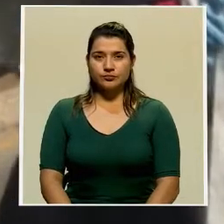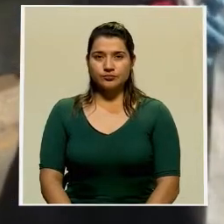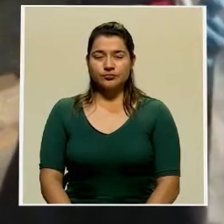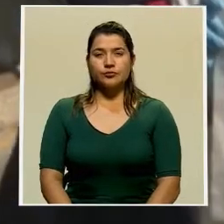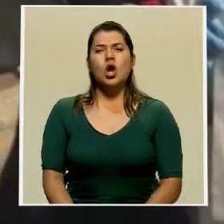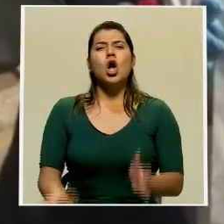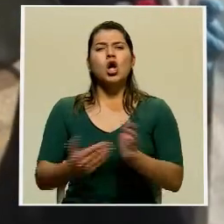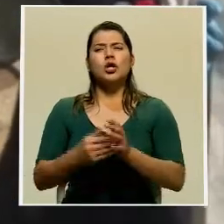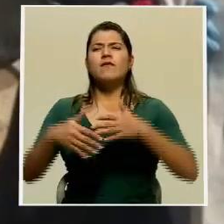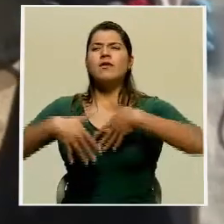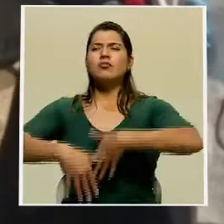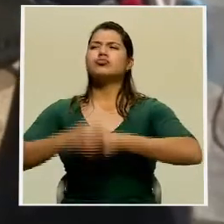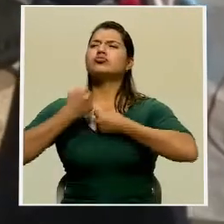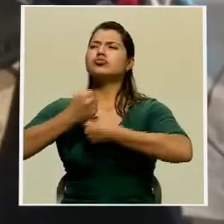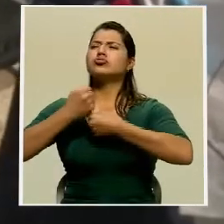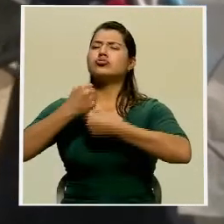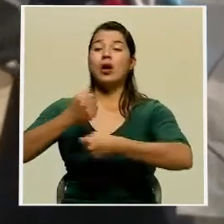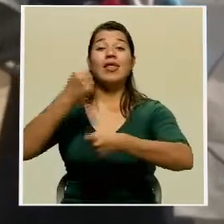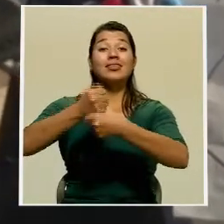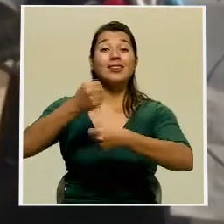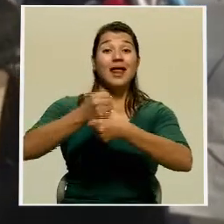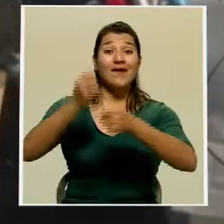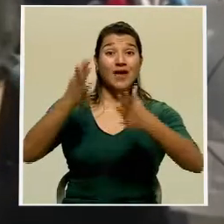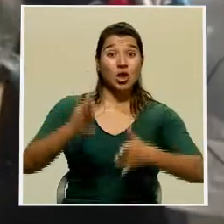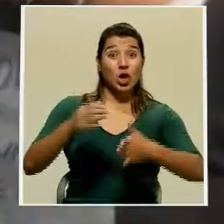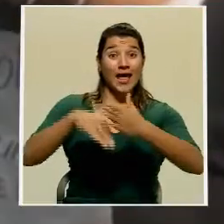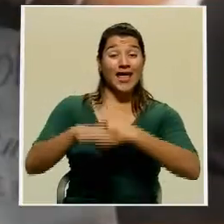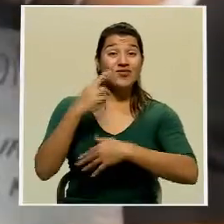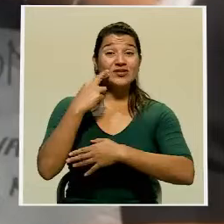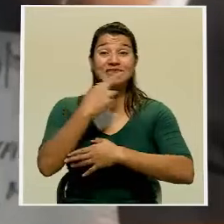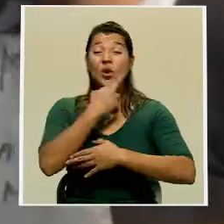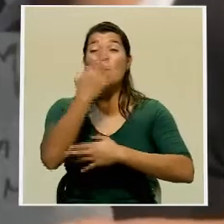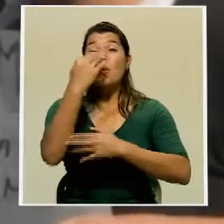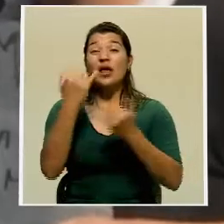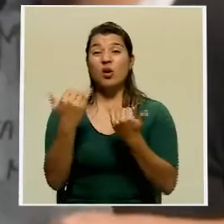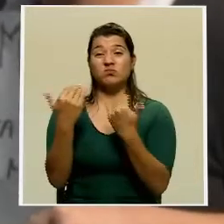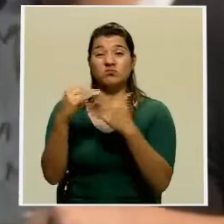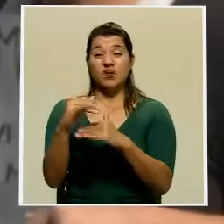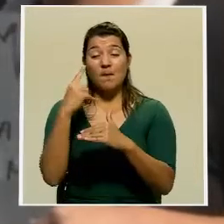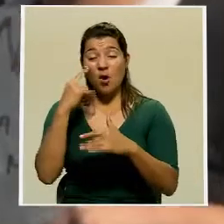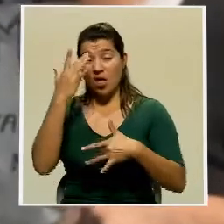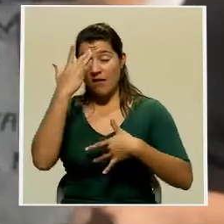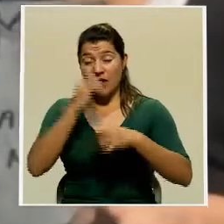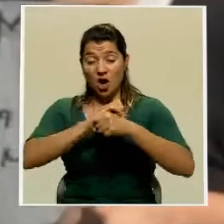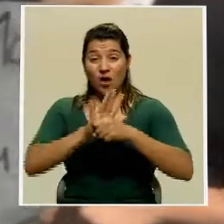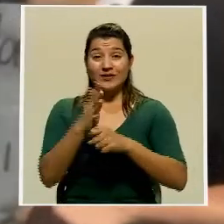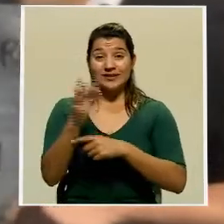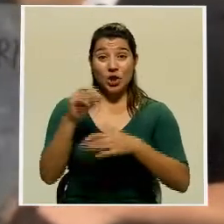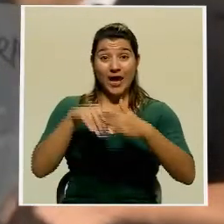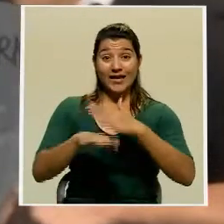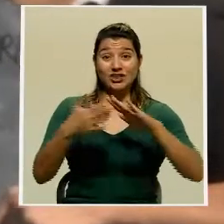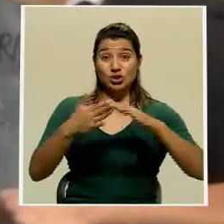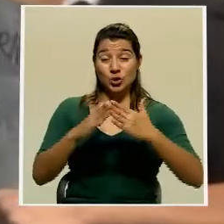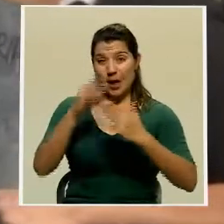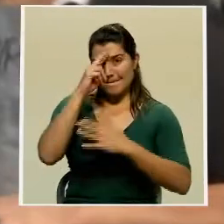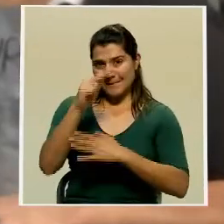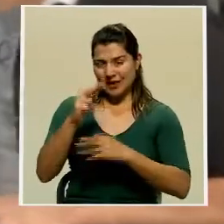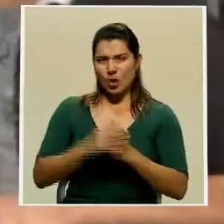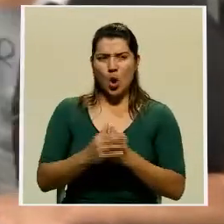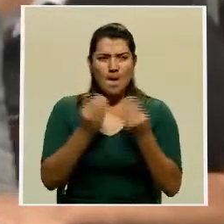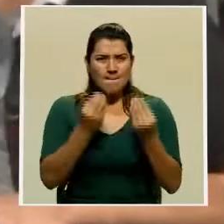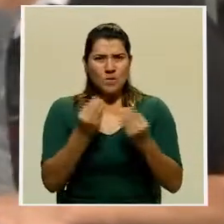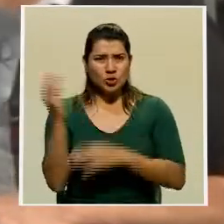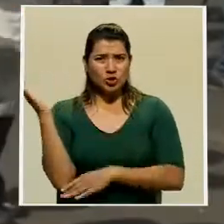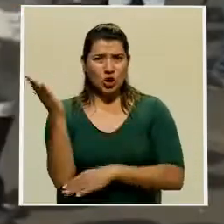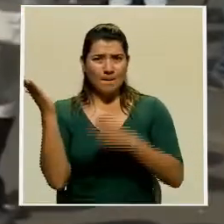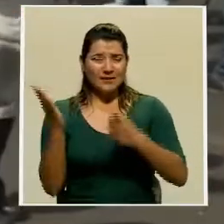Nueva protesta de trabajadores de restaurantes contra las restricciones por la pandemia de COVID-19 en Ciudad de México. Decenas de